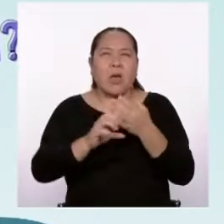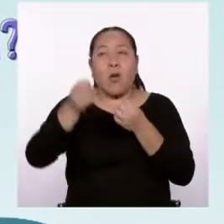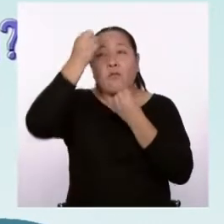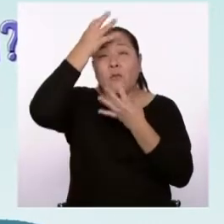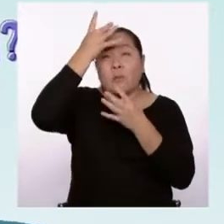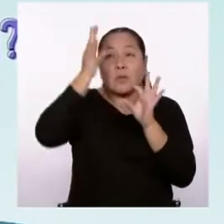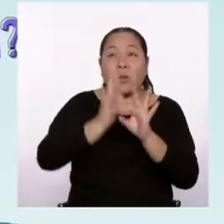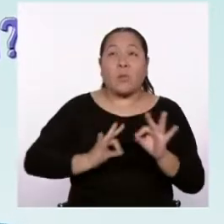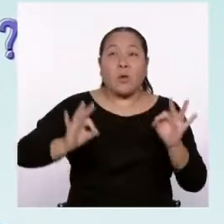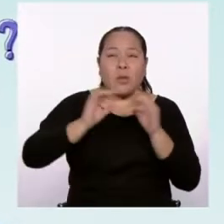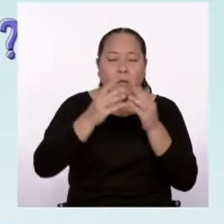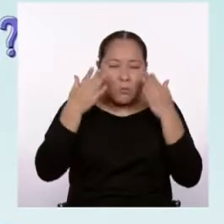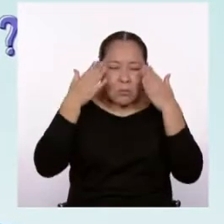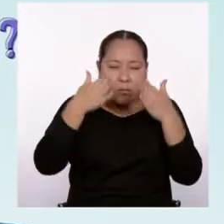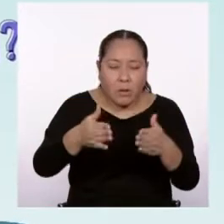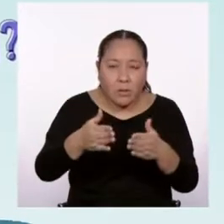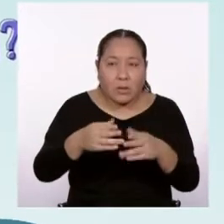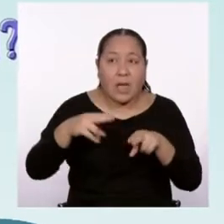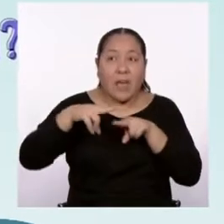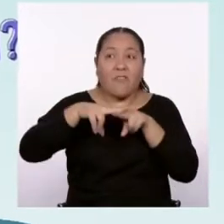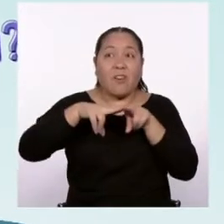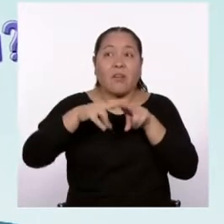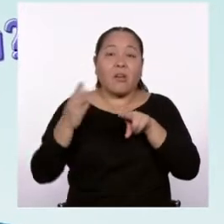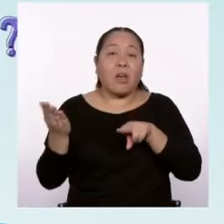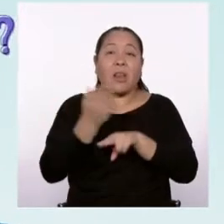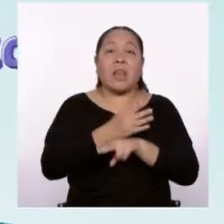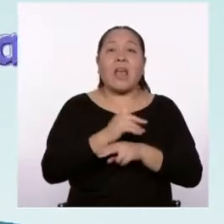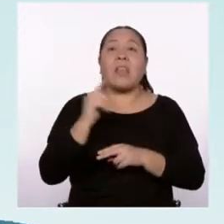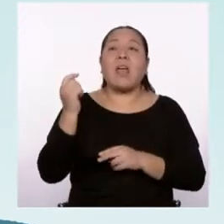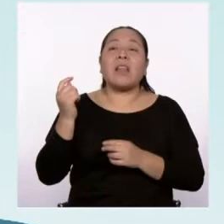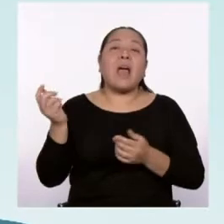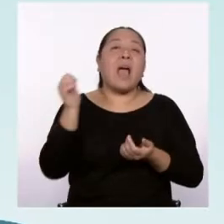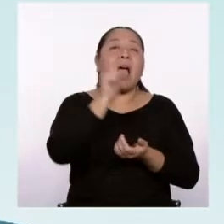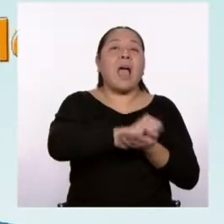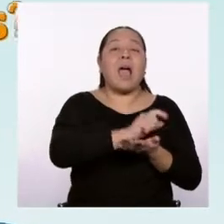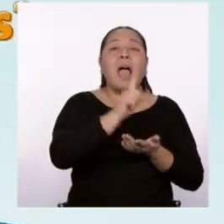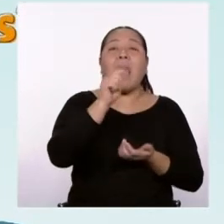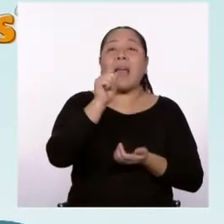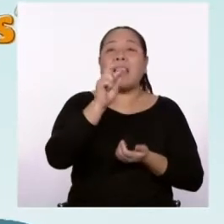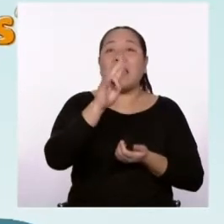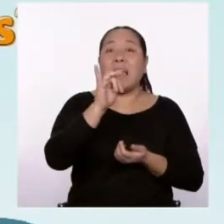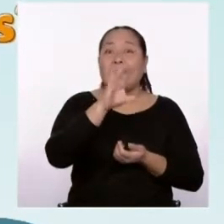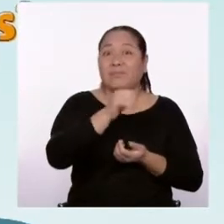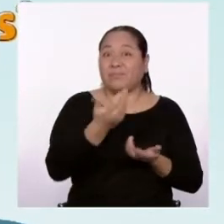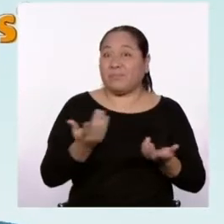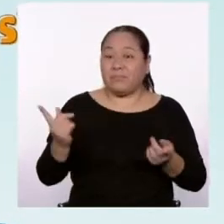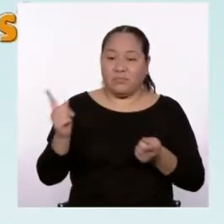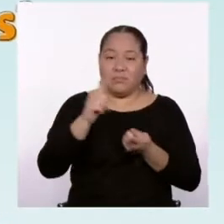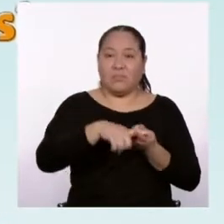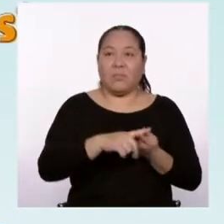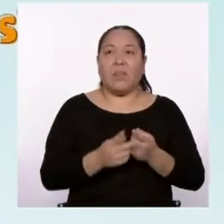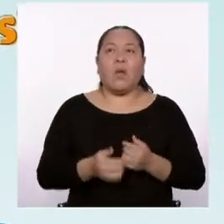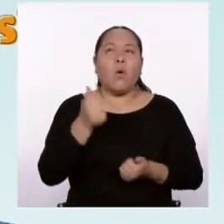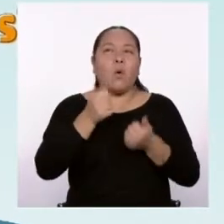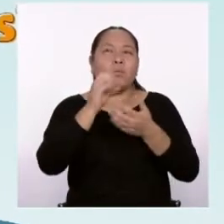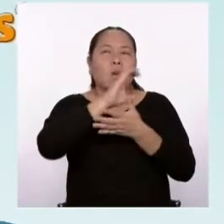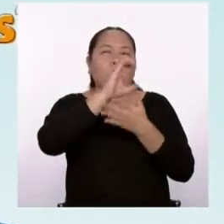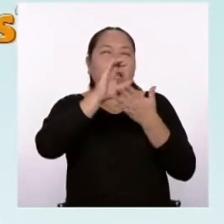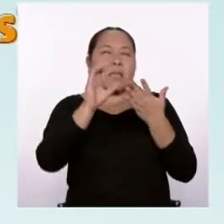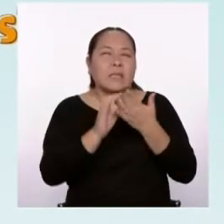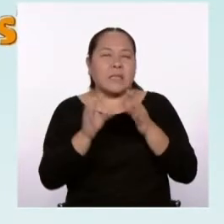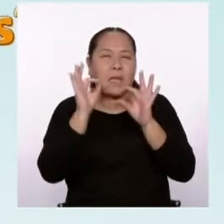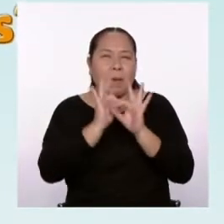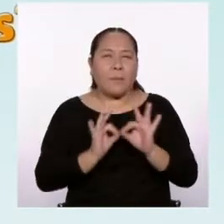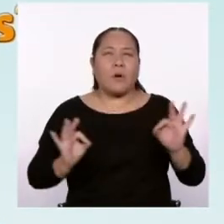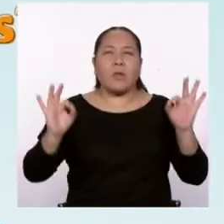relevante identificamos en el ferrocarril Tacna-Arica? 5. ¿Qué características o información